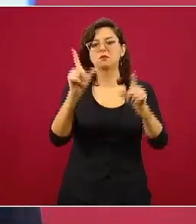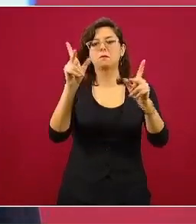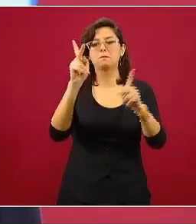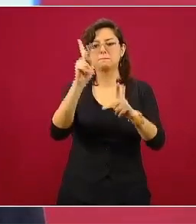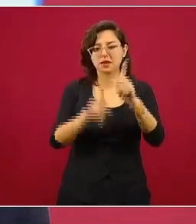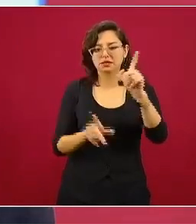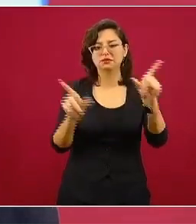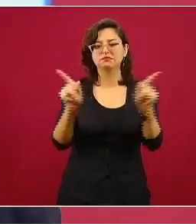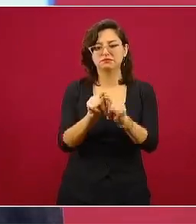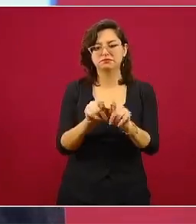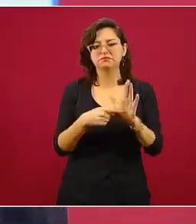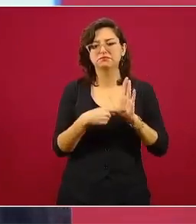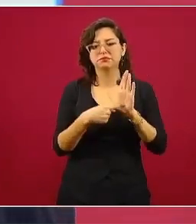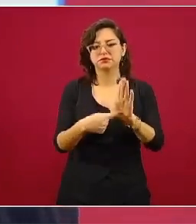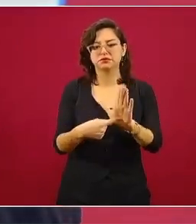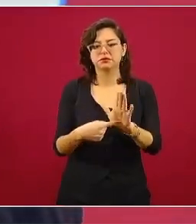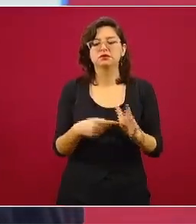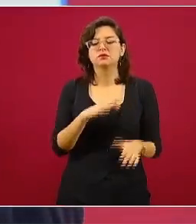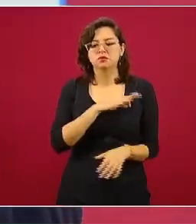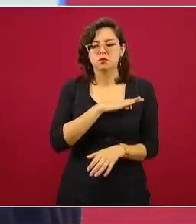periódicos, pero